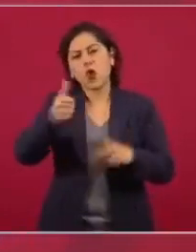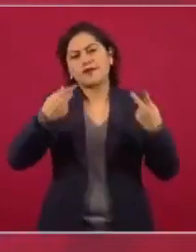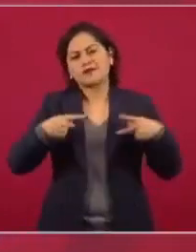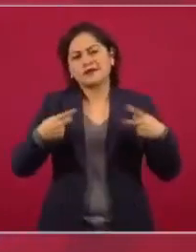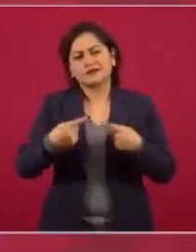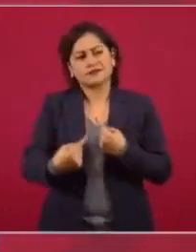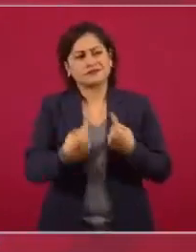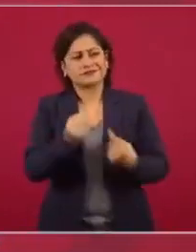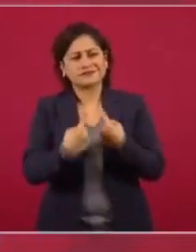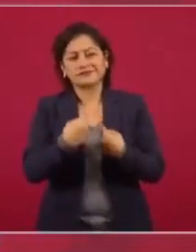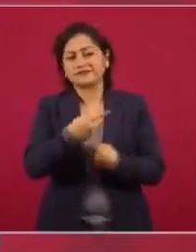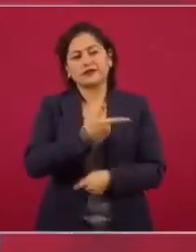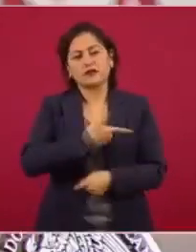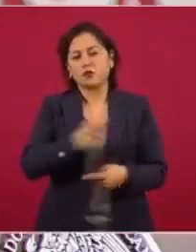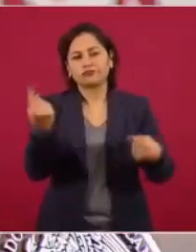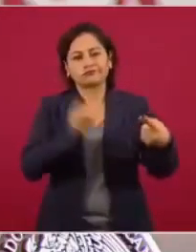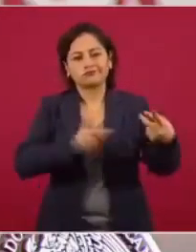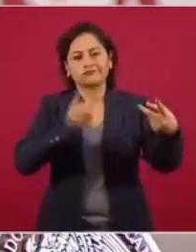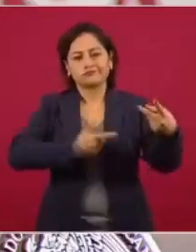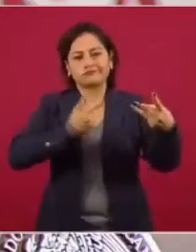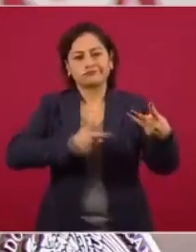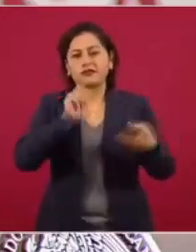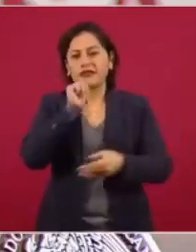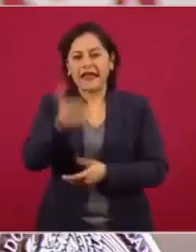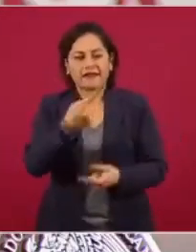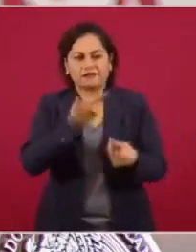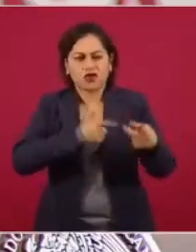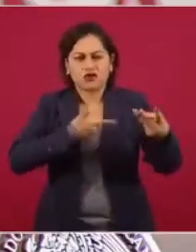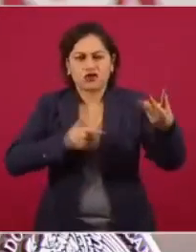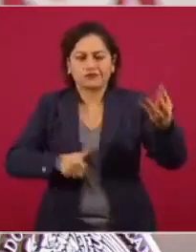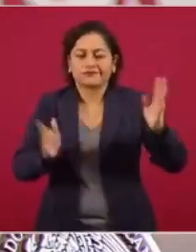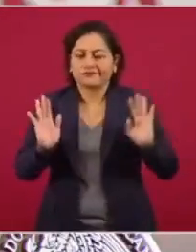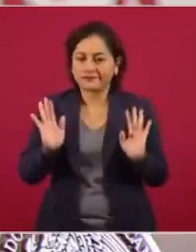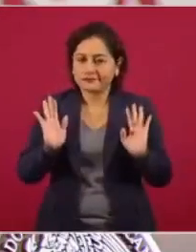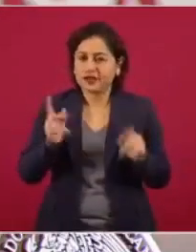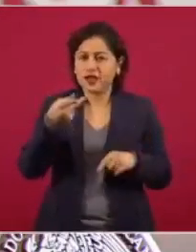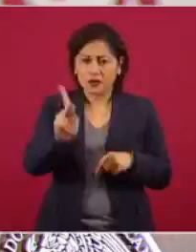hacemos. Pero sí tomo mis medidas, ¿no?,